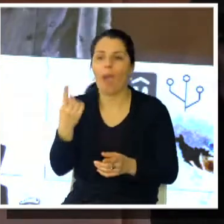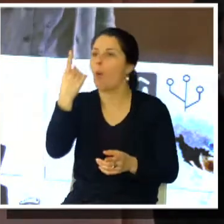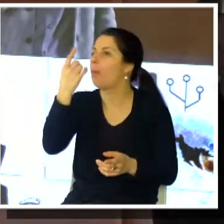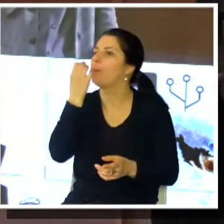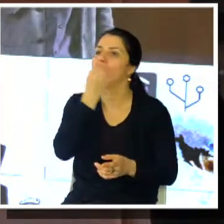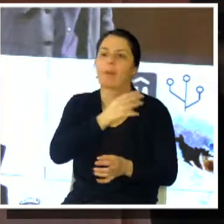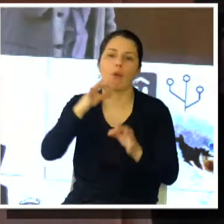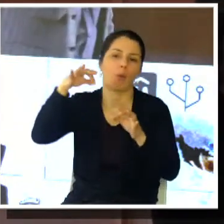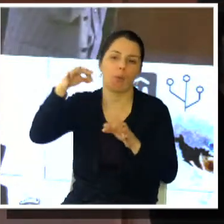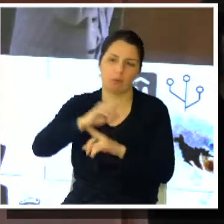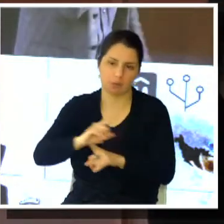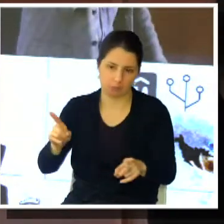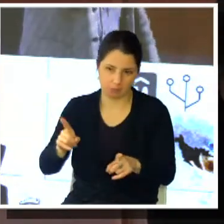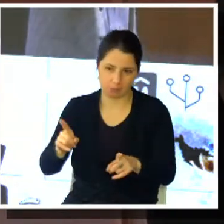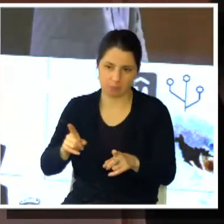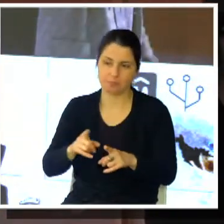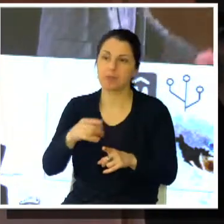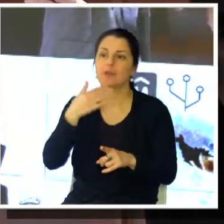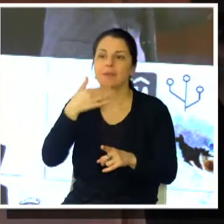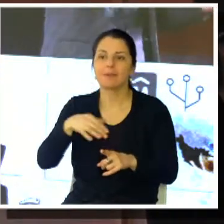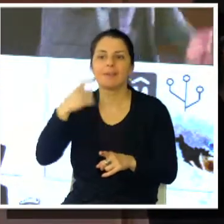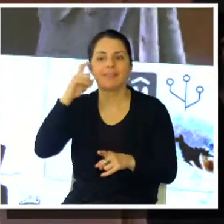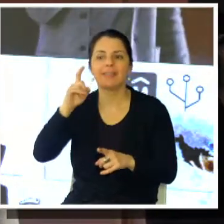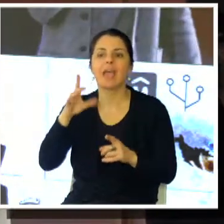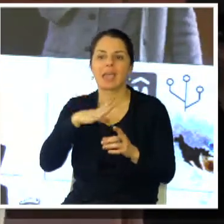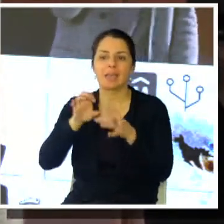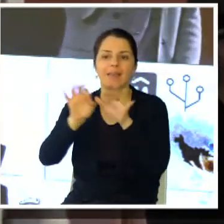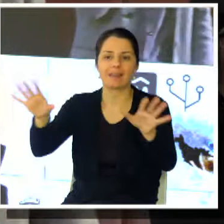De hecho, a lo que se tiende es a la convivencia de redes.